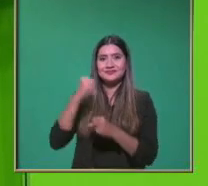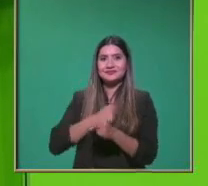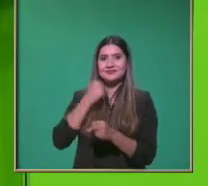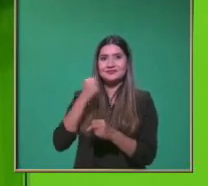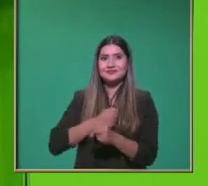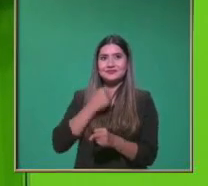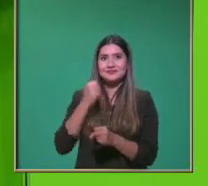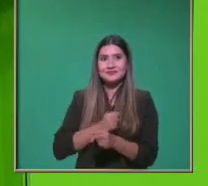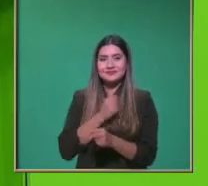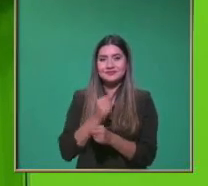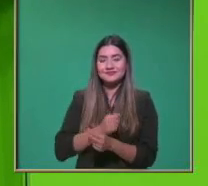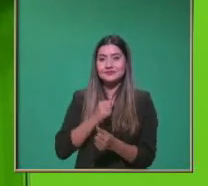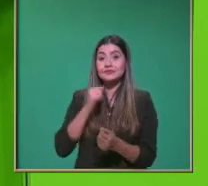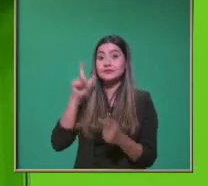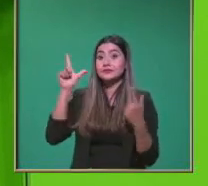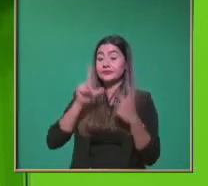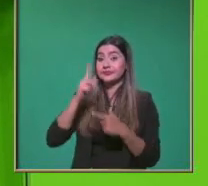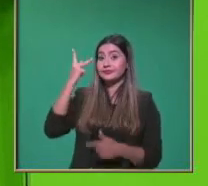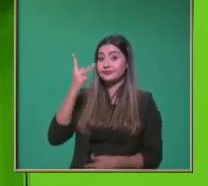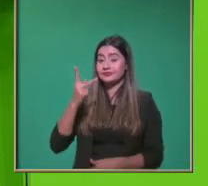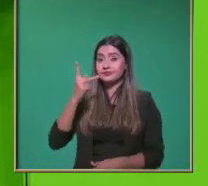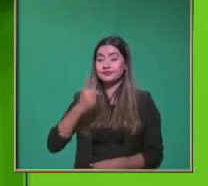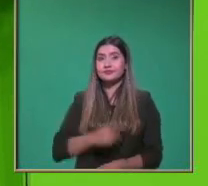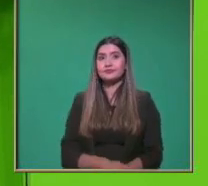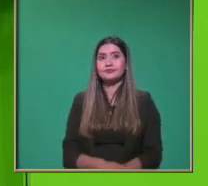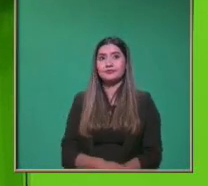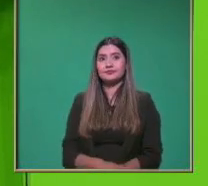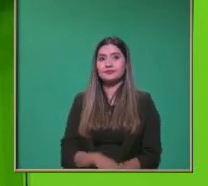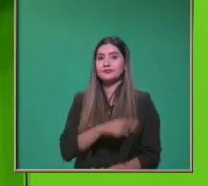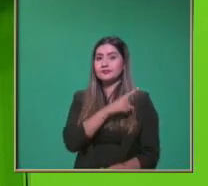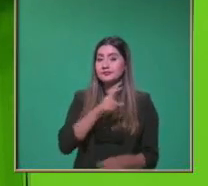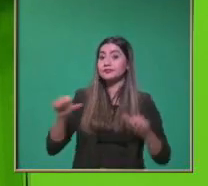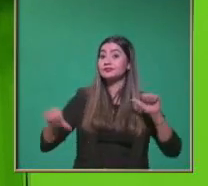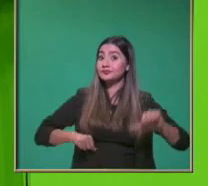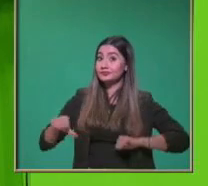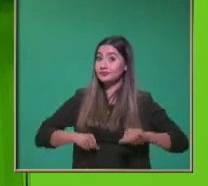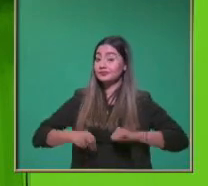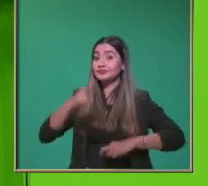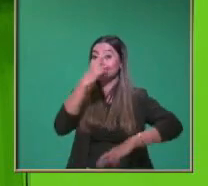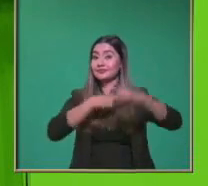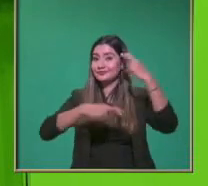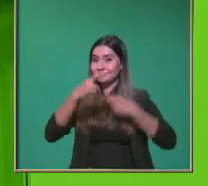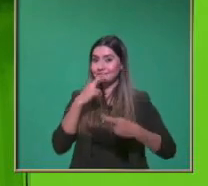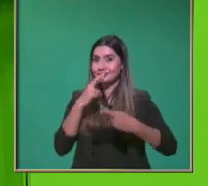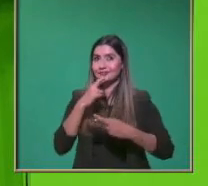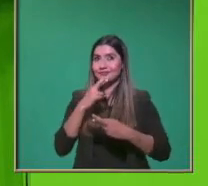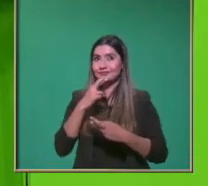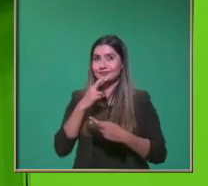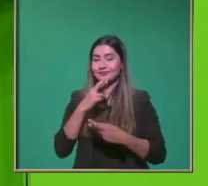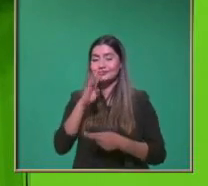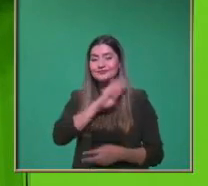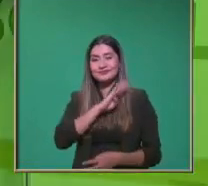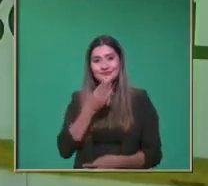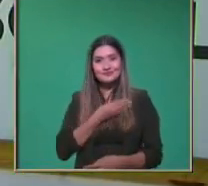que viene siendo la letra P. Recuerda practicar cada una de las actividades. Ahorita regresamos con lengua